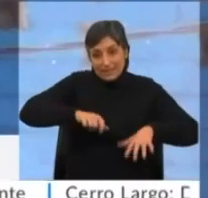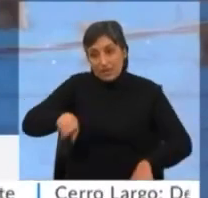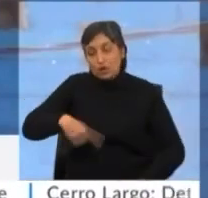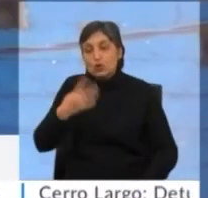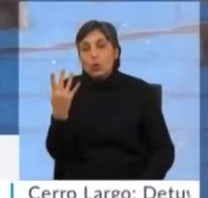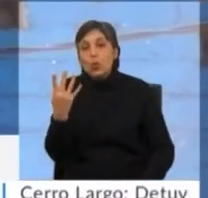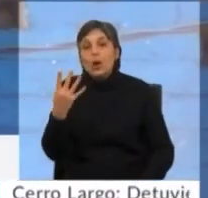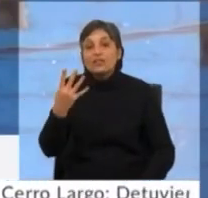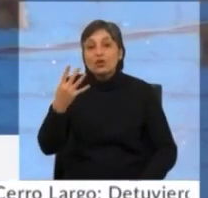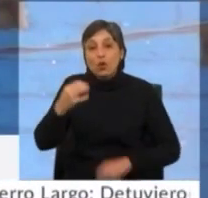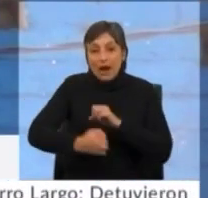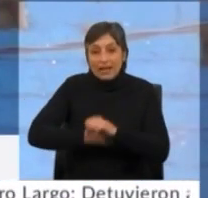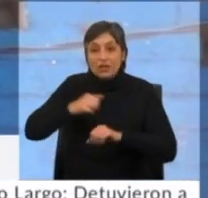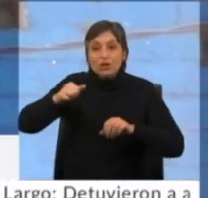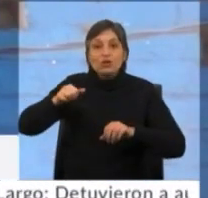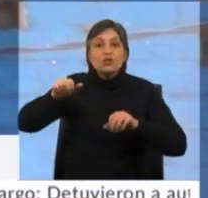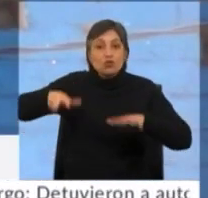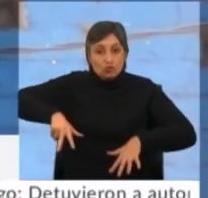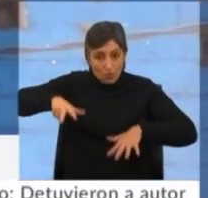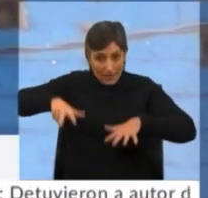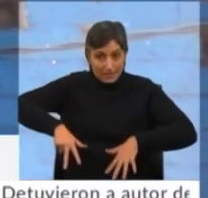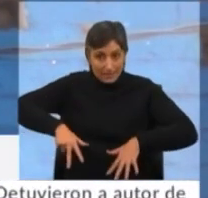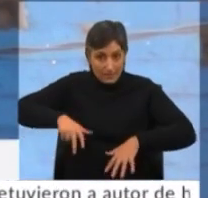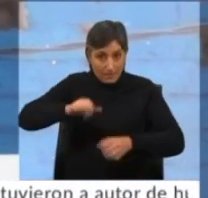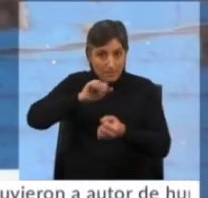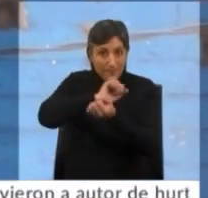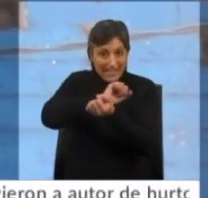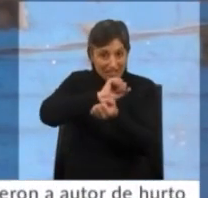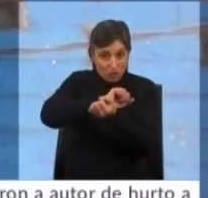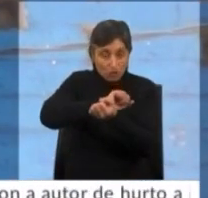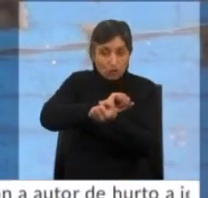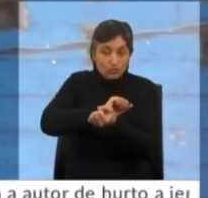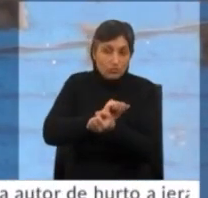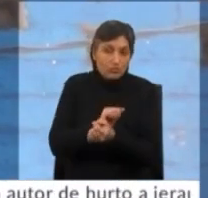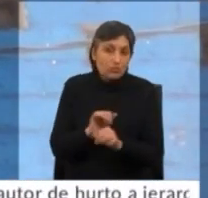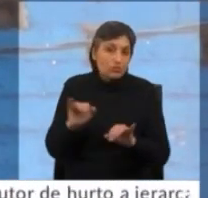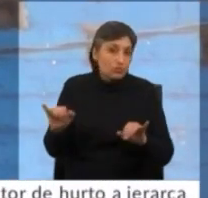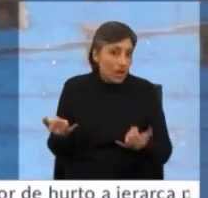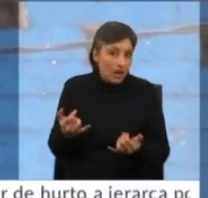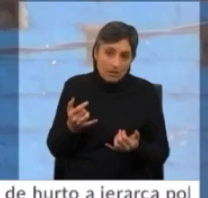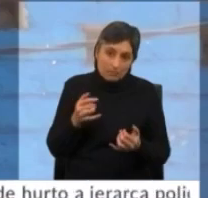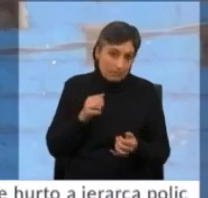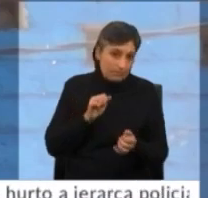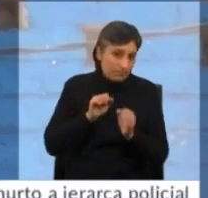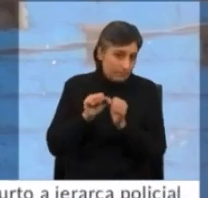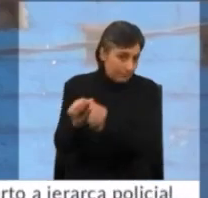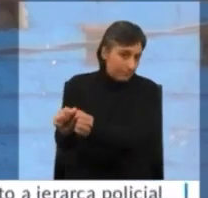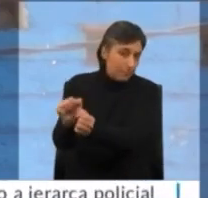4 años y 8 meses, que ya se encuentran en centro de reclusión.